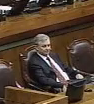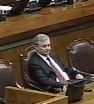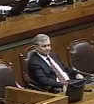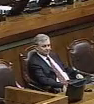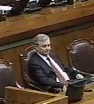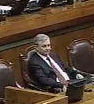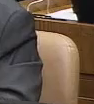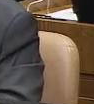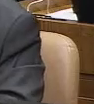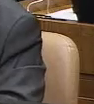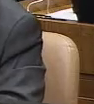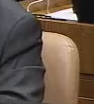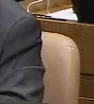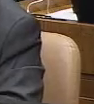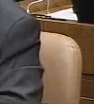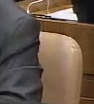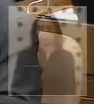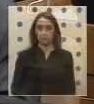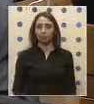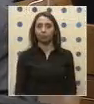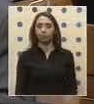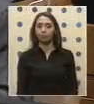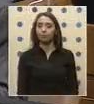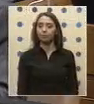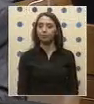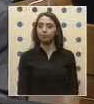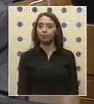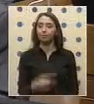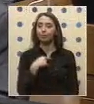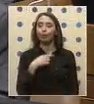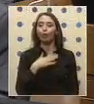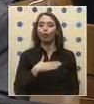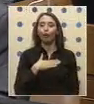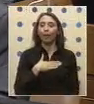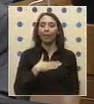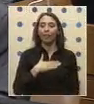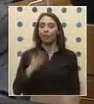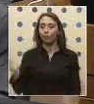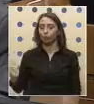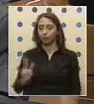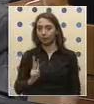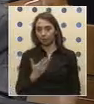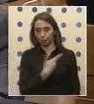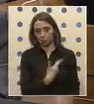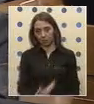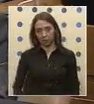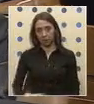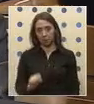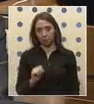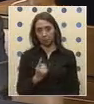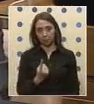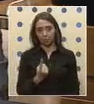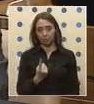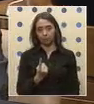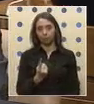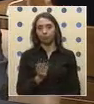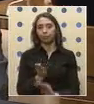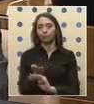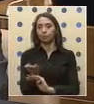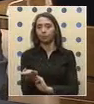Muchas gracias, presidente. Yo quisiera, señor presidente, primero